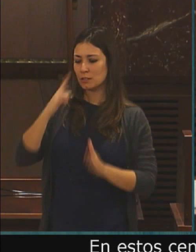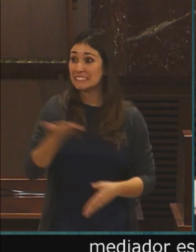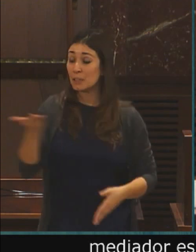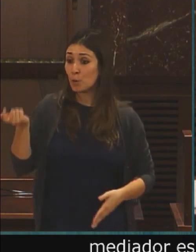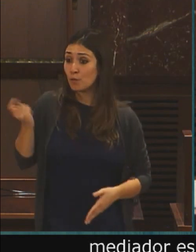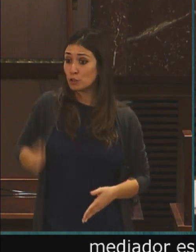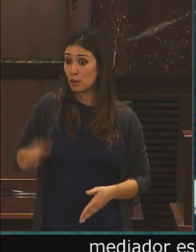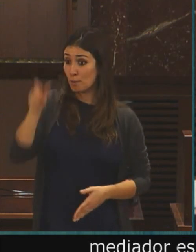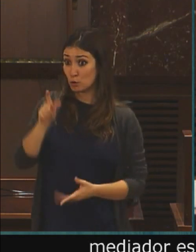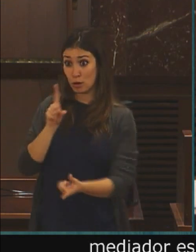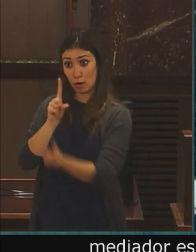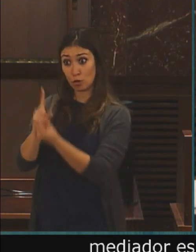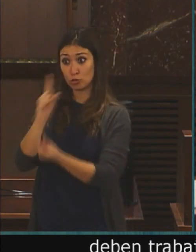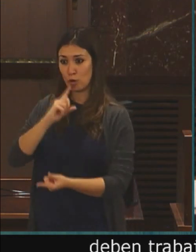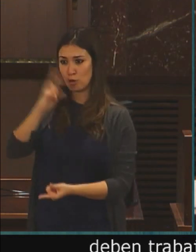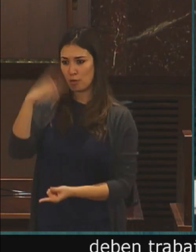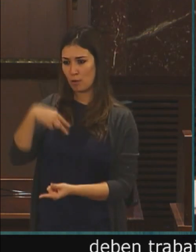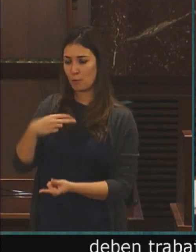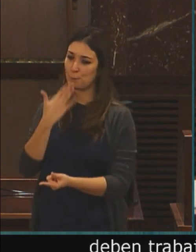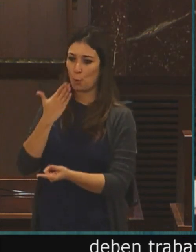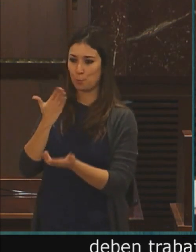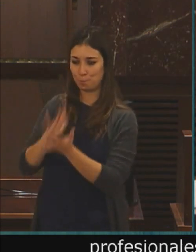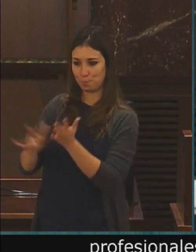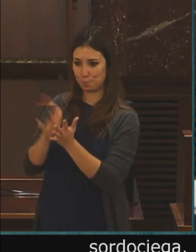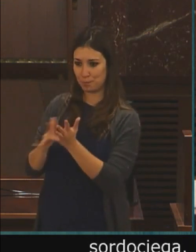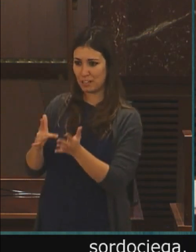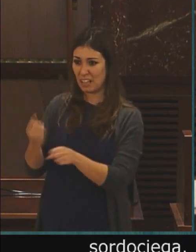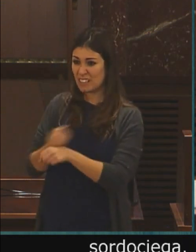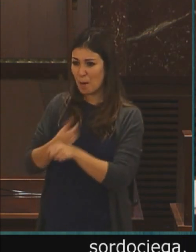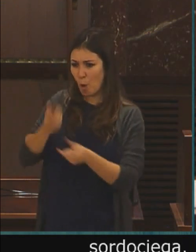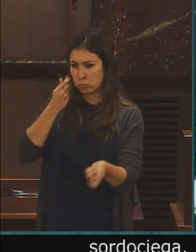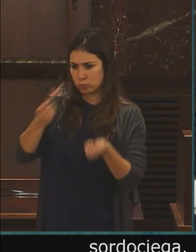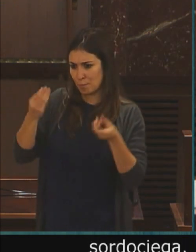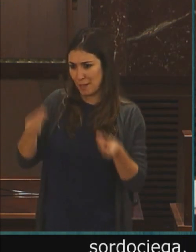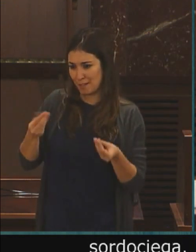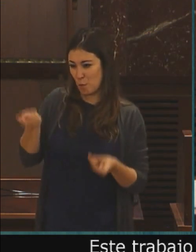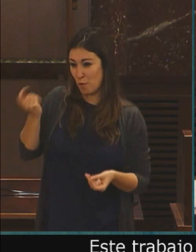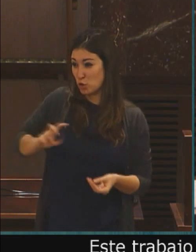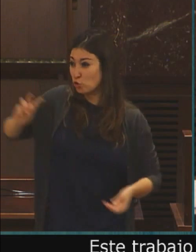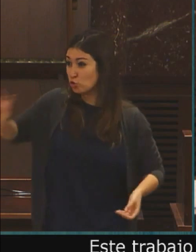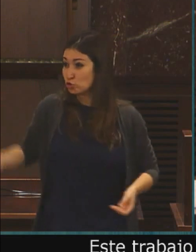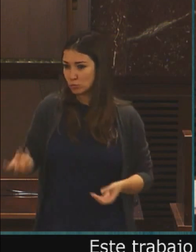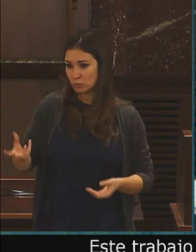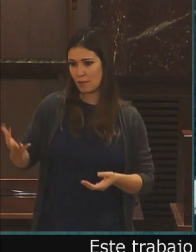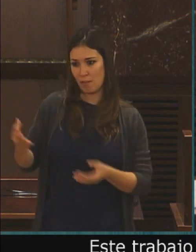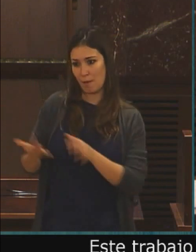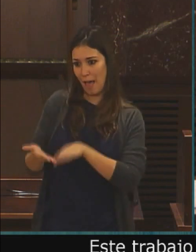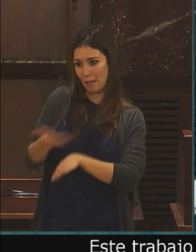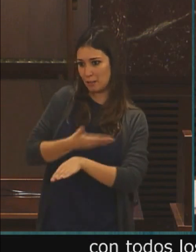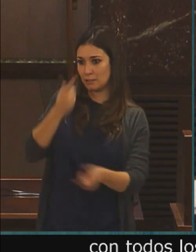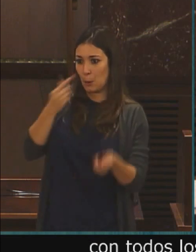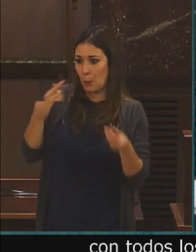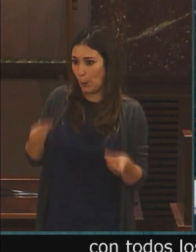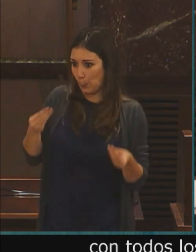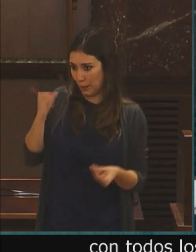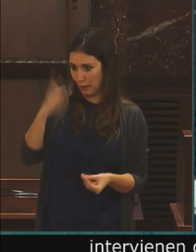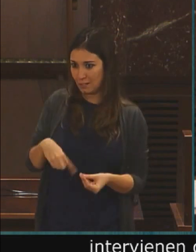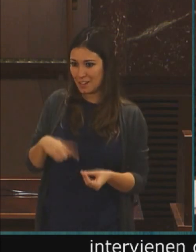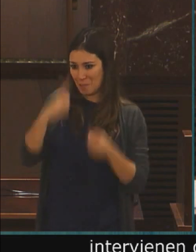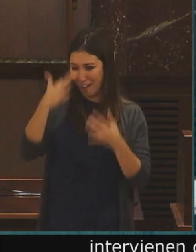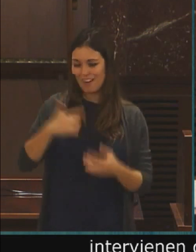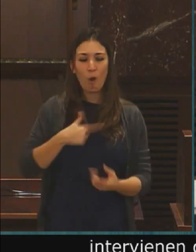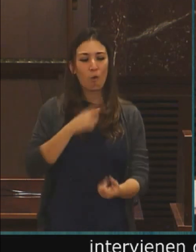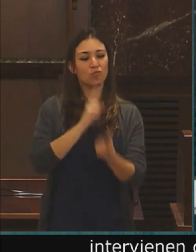profesionales con la persona sordociega. Este trabajo debe ser muy coordinado con todos los profesionales que intervienen con el usuario y con la familia para que los logros